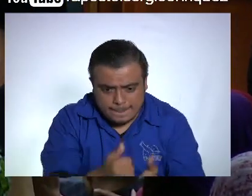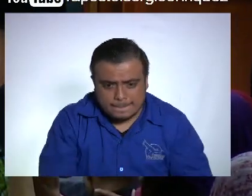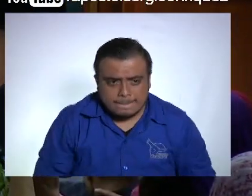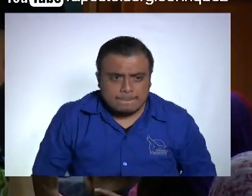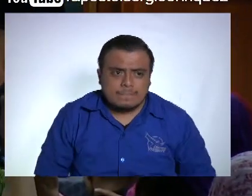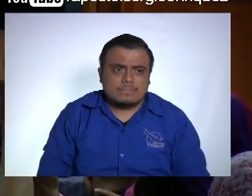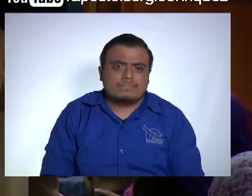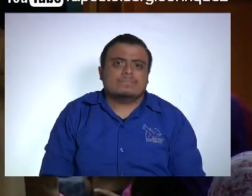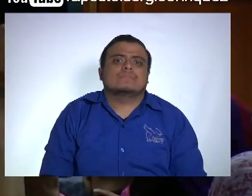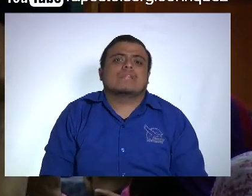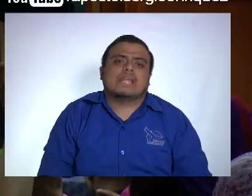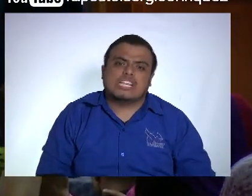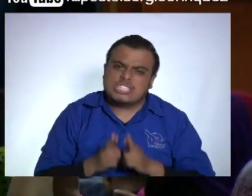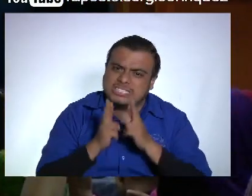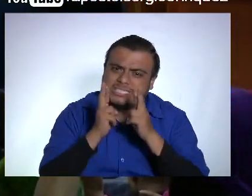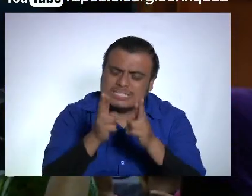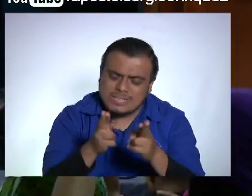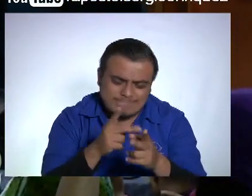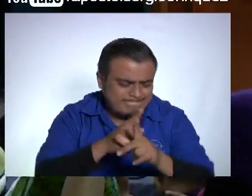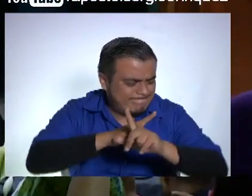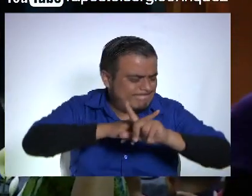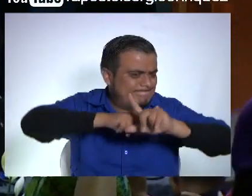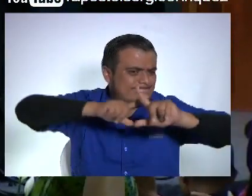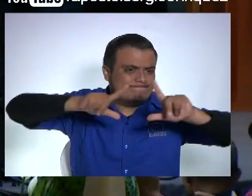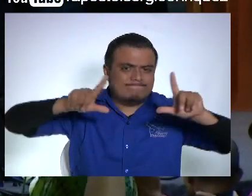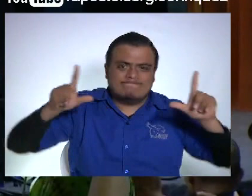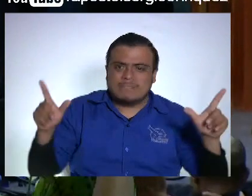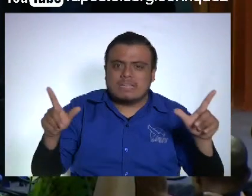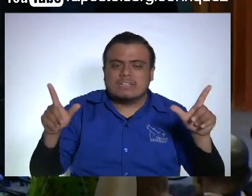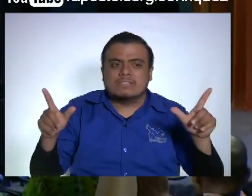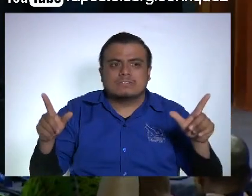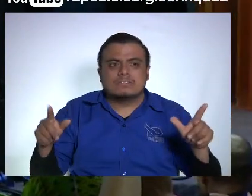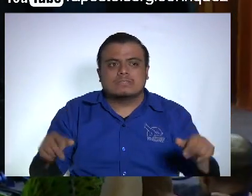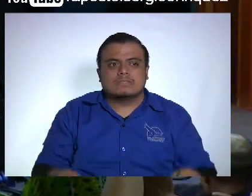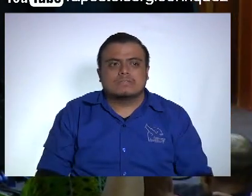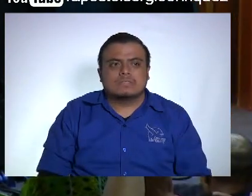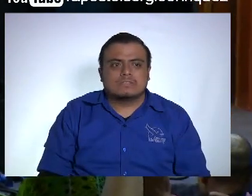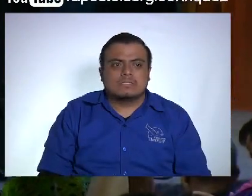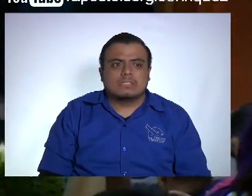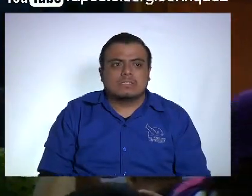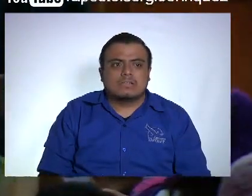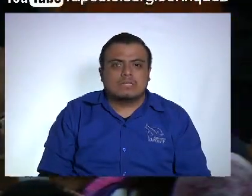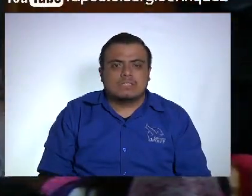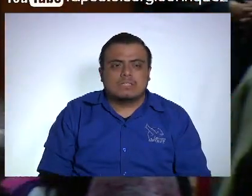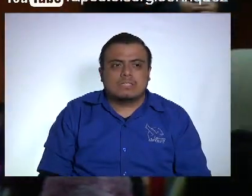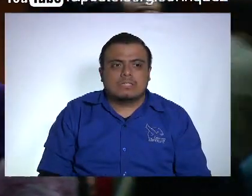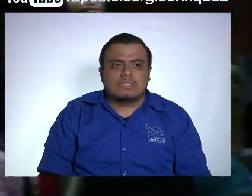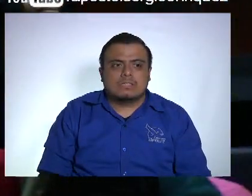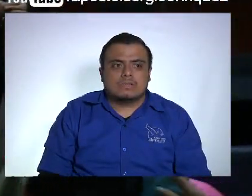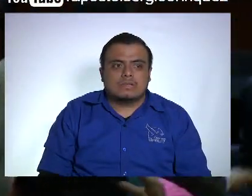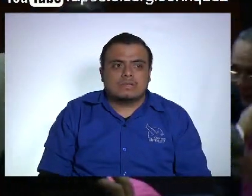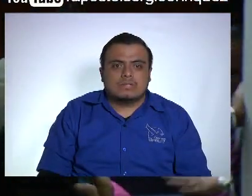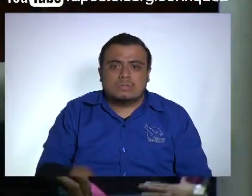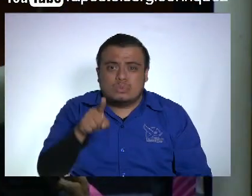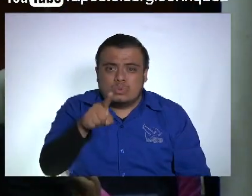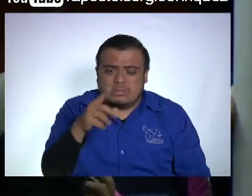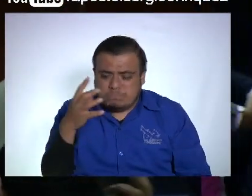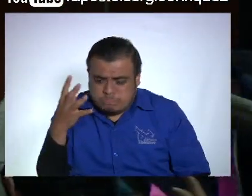Recibe liberación esta noche. Recibe liberación. Tú que no habías podido dejar ese